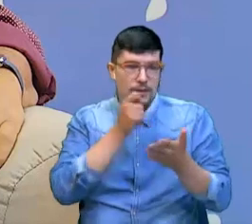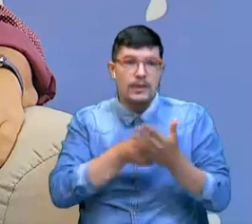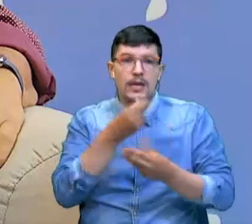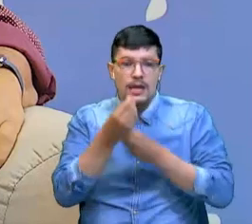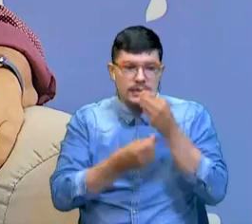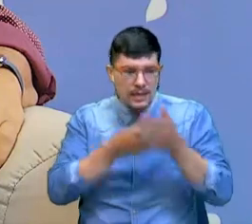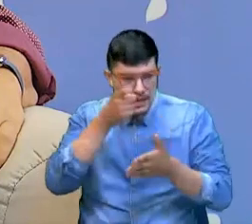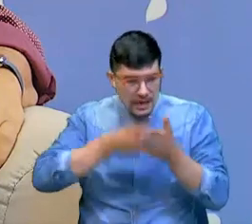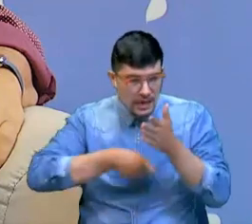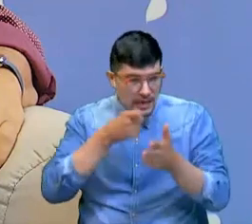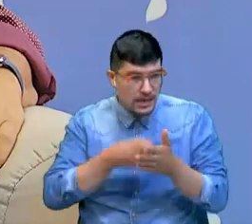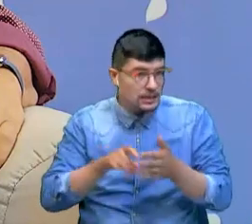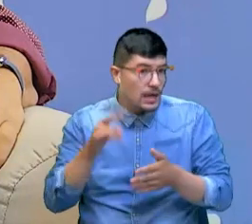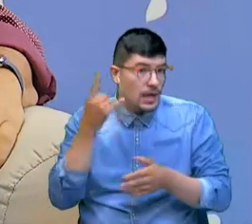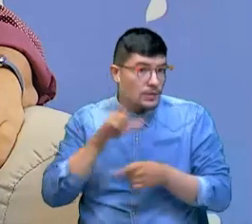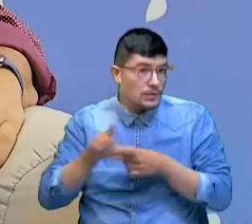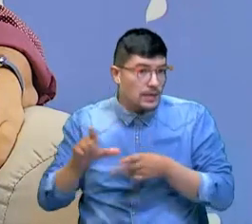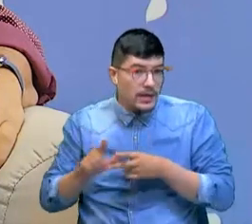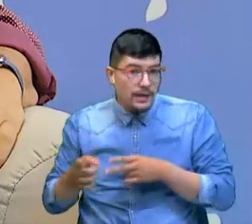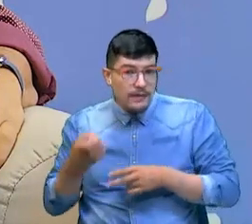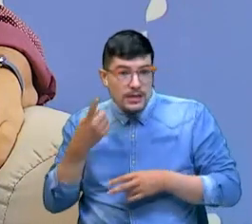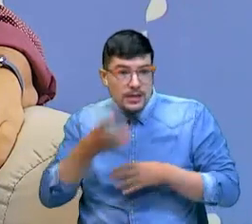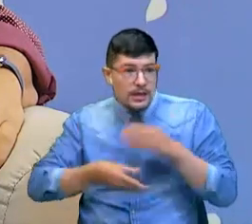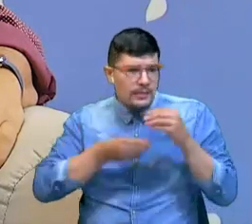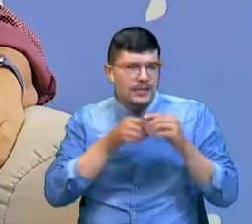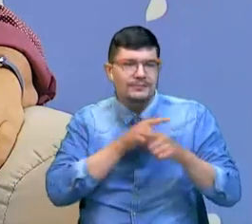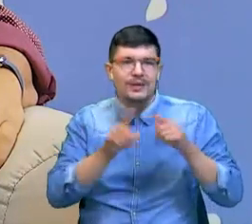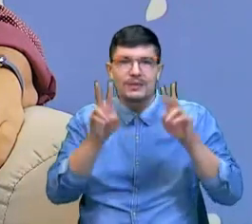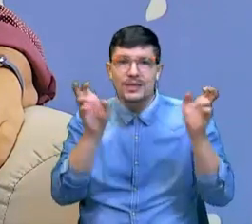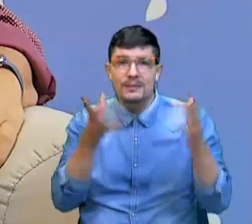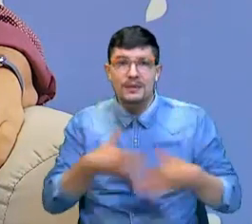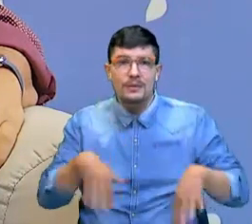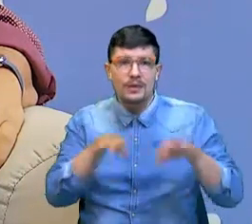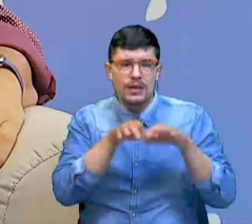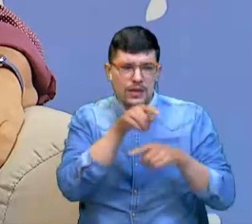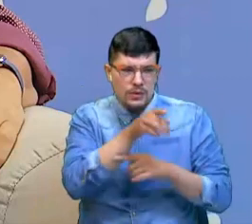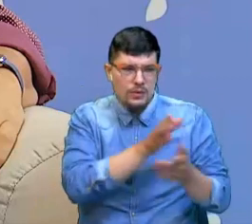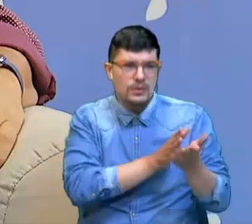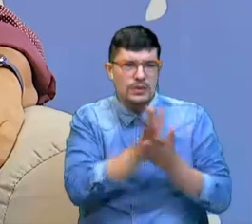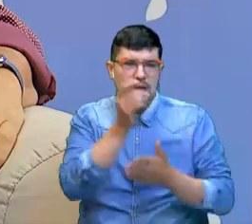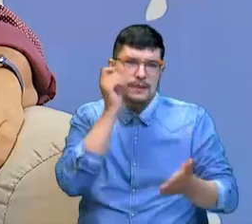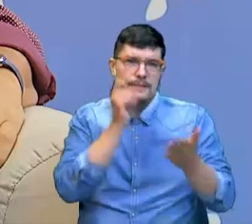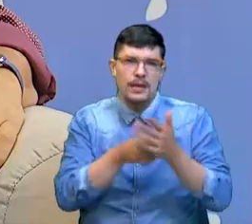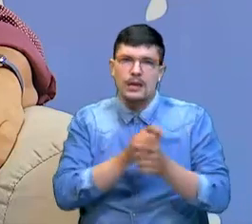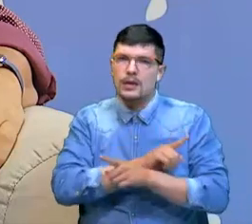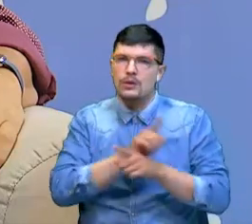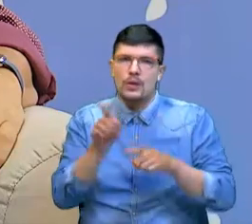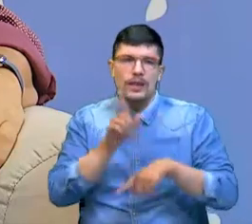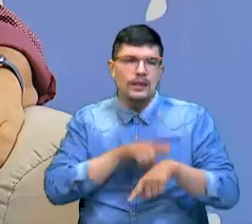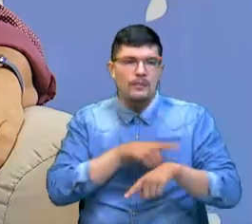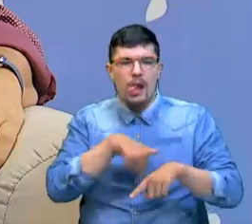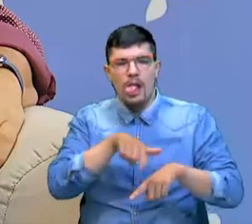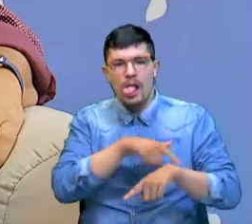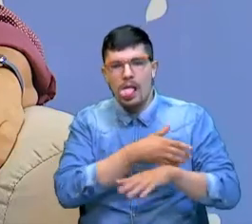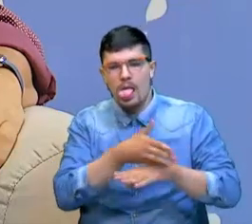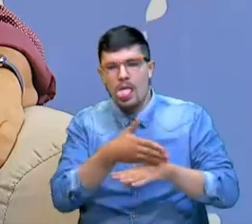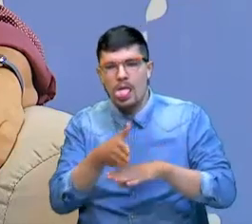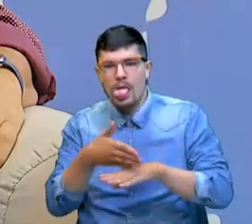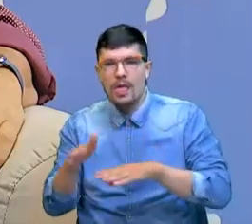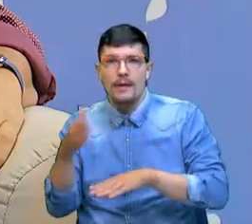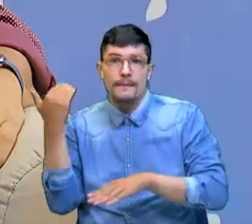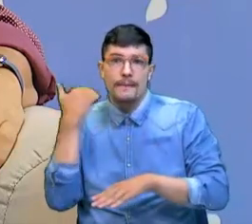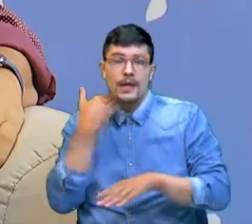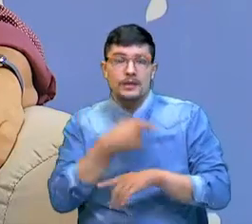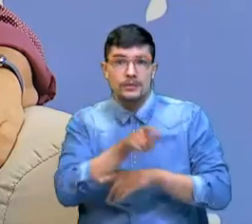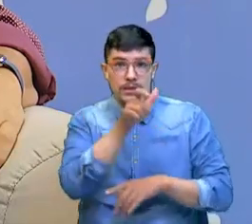corrección si hay semanas que no se están contabilizando, pero fundamental cotizar, que no se deje pasar el tiempo. Porque entonces llega la